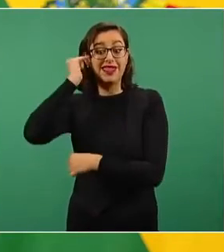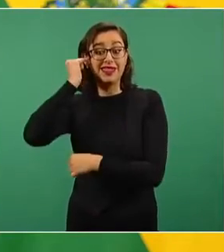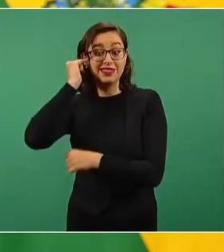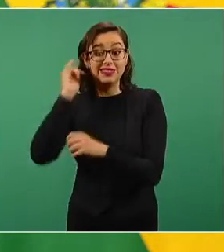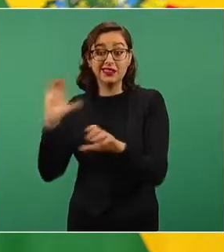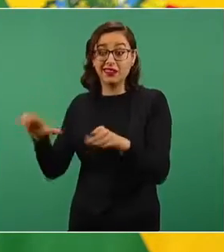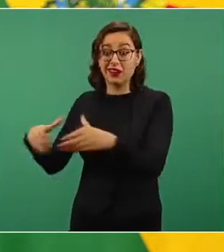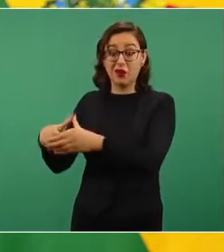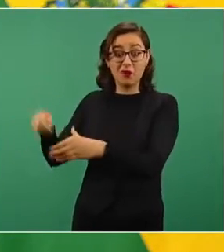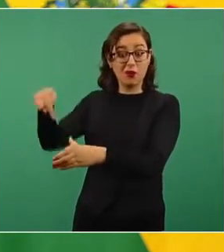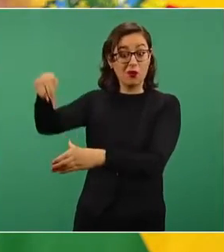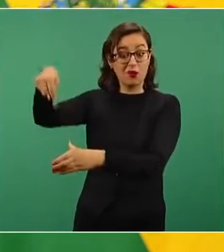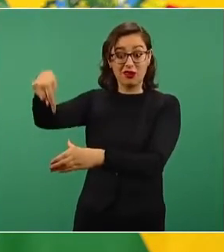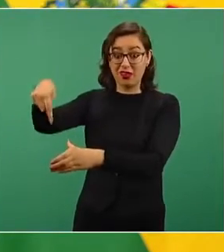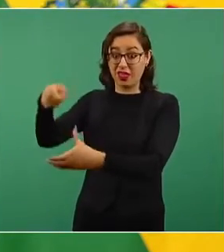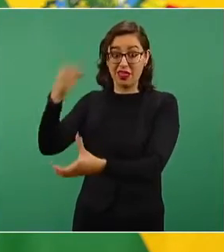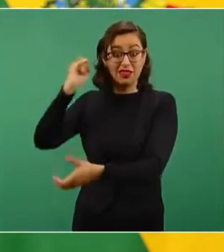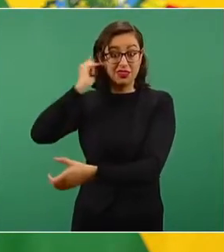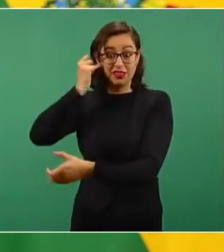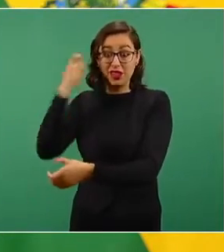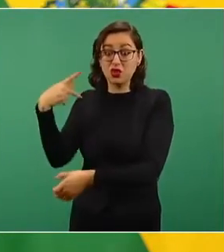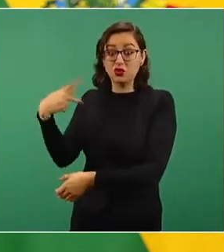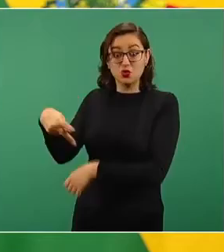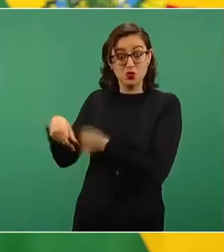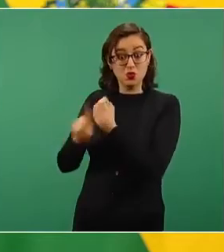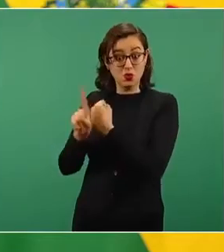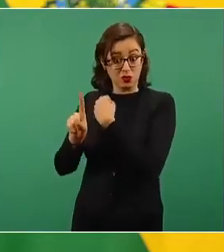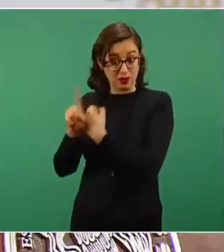¿Sí? O sea, igual.